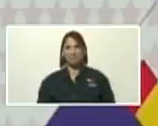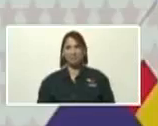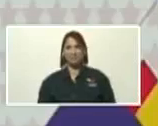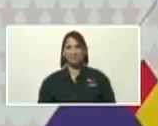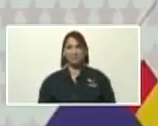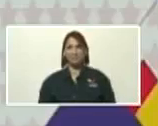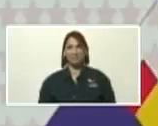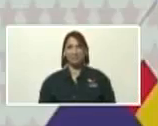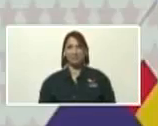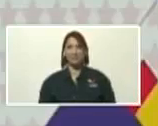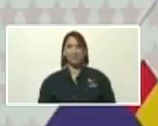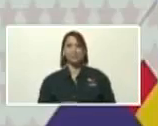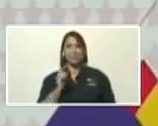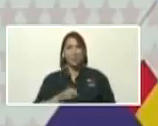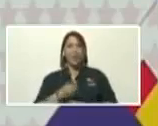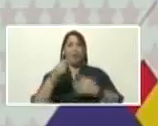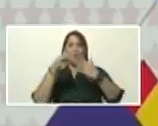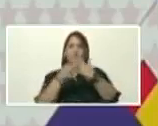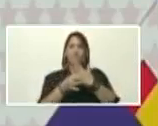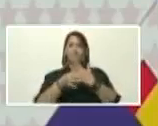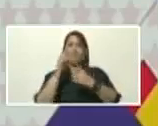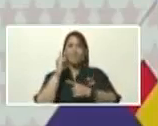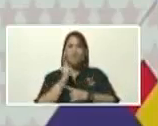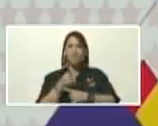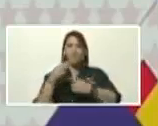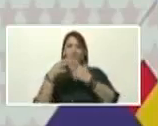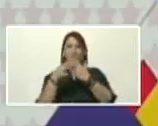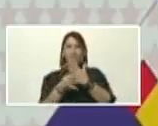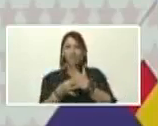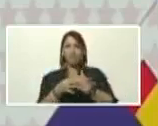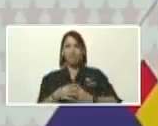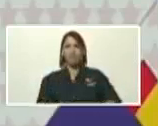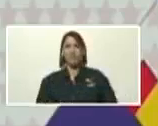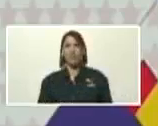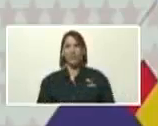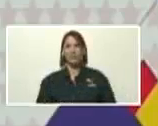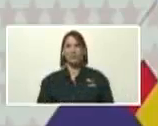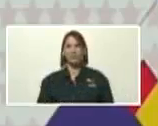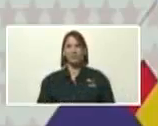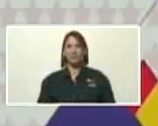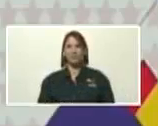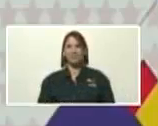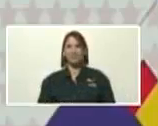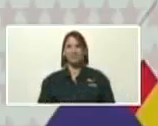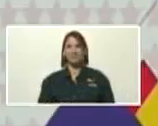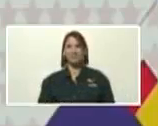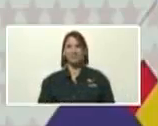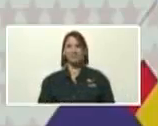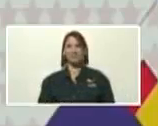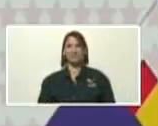Que se case Escalona, que se case Escalona.